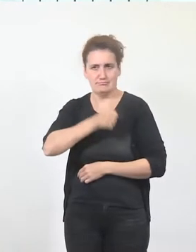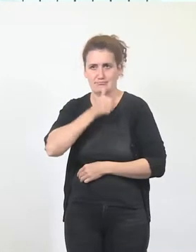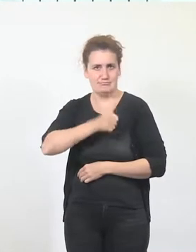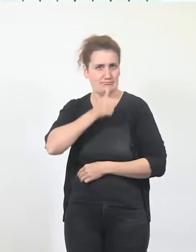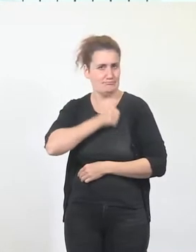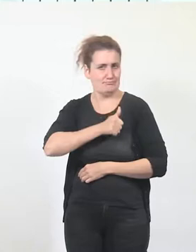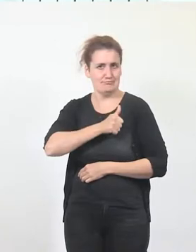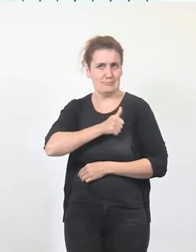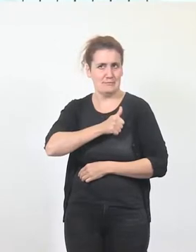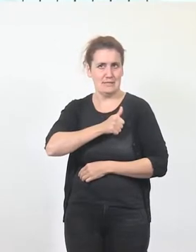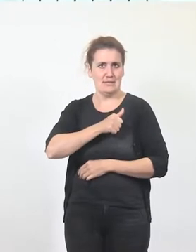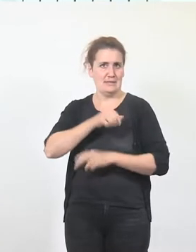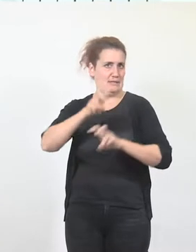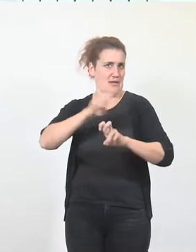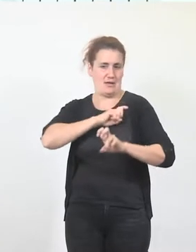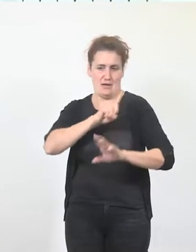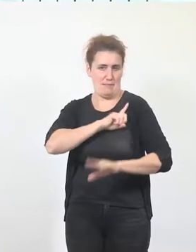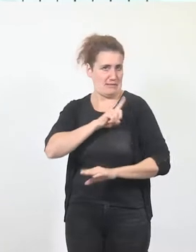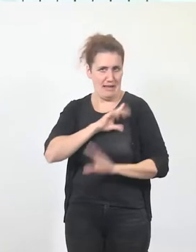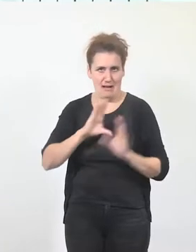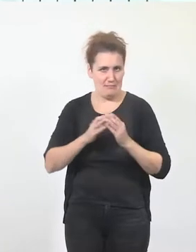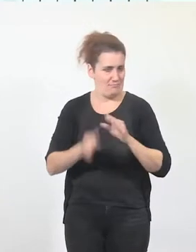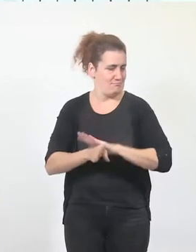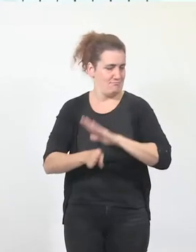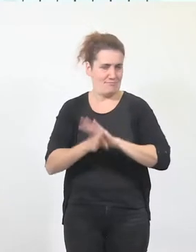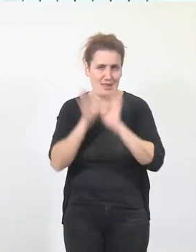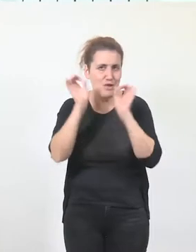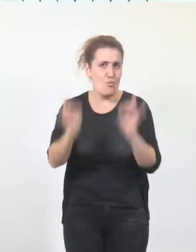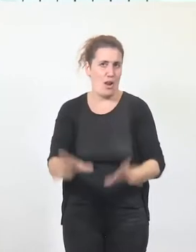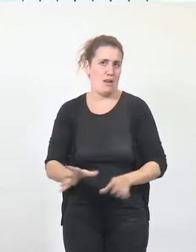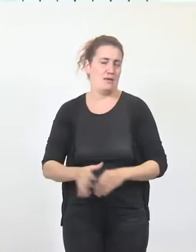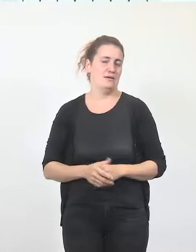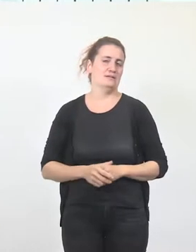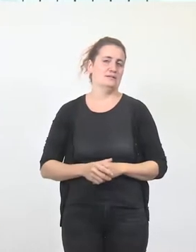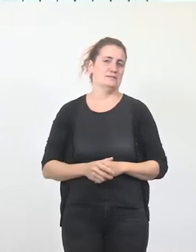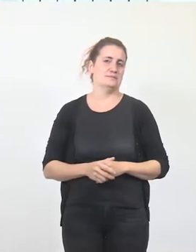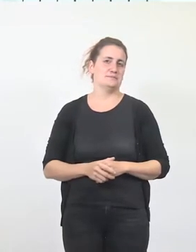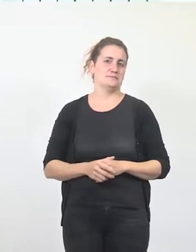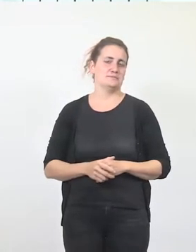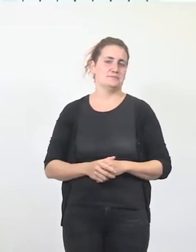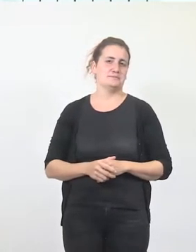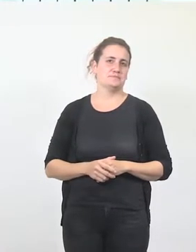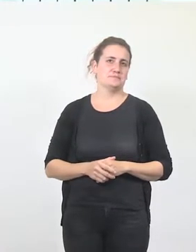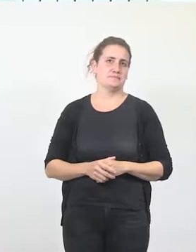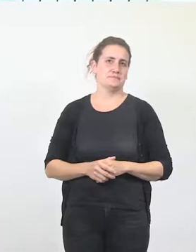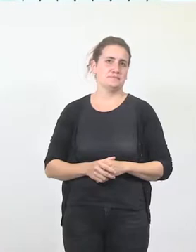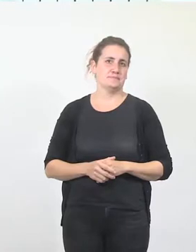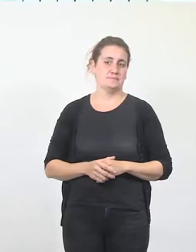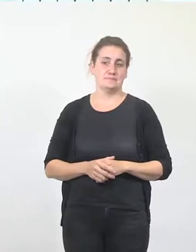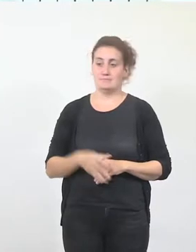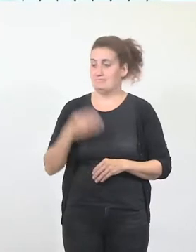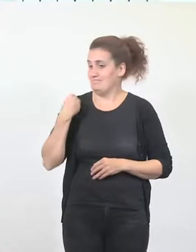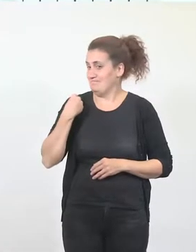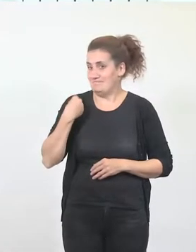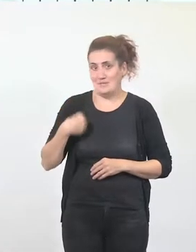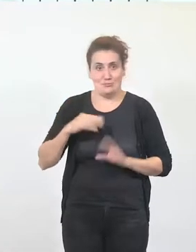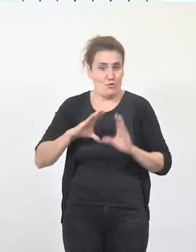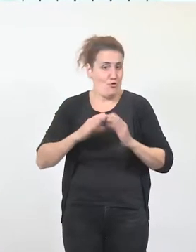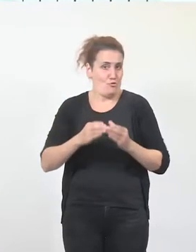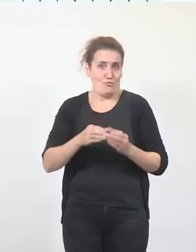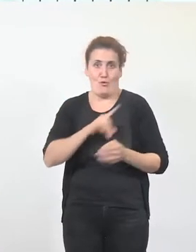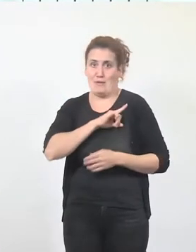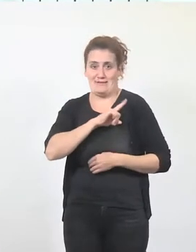de la vía militar y intentar pues continuar